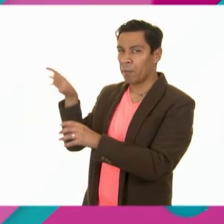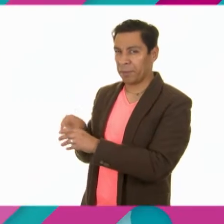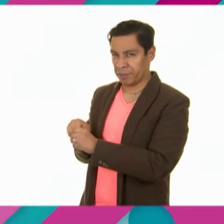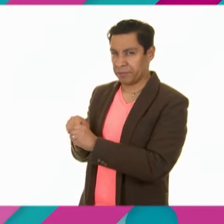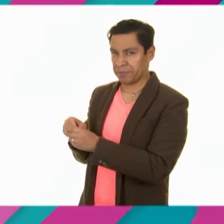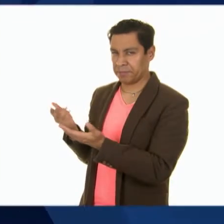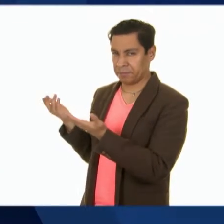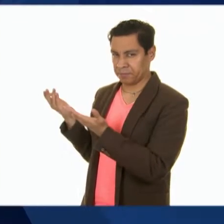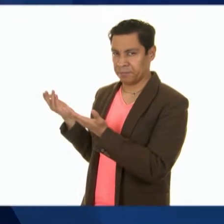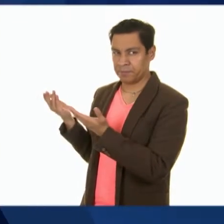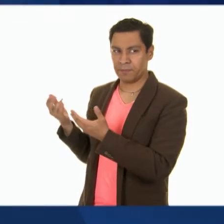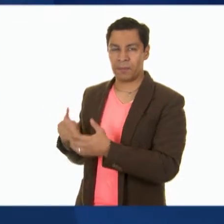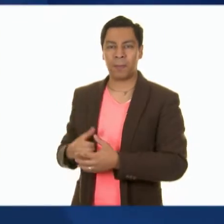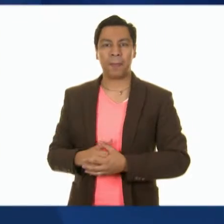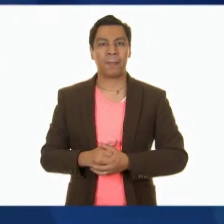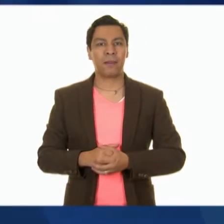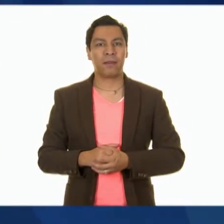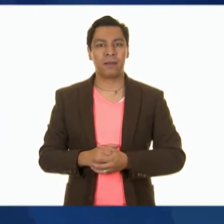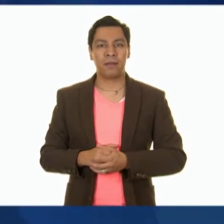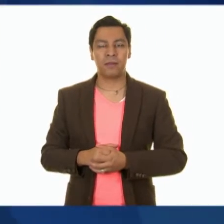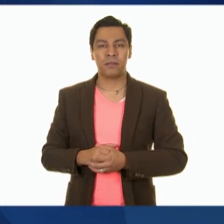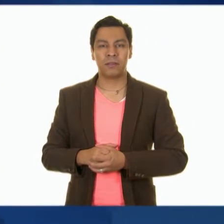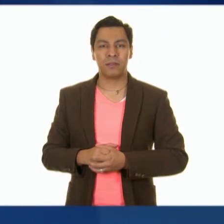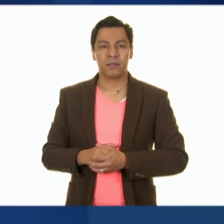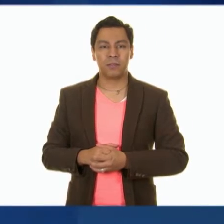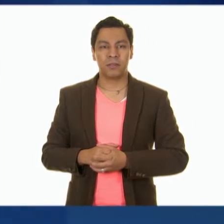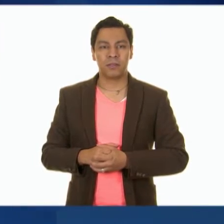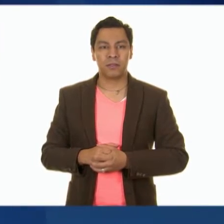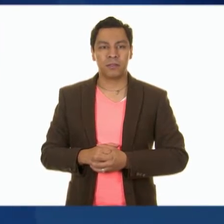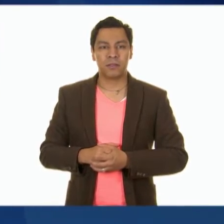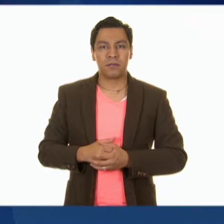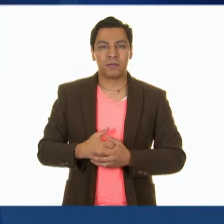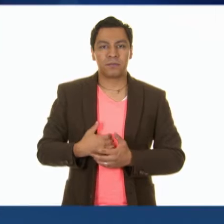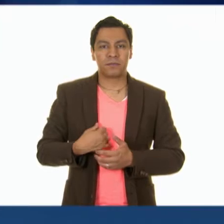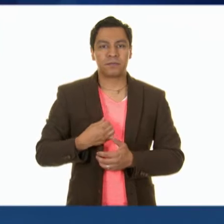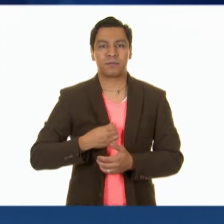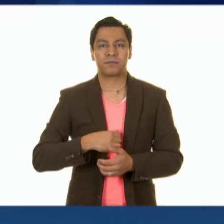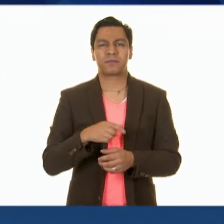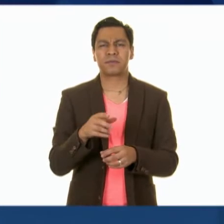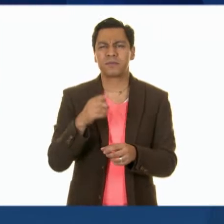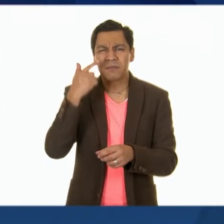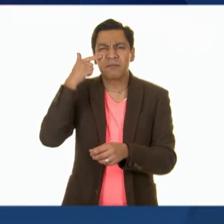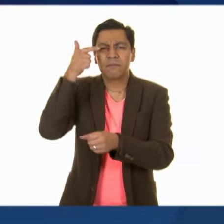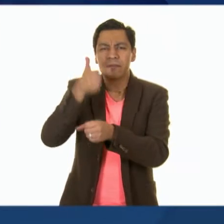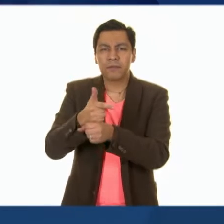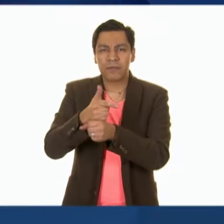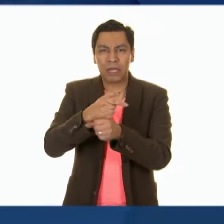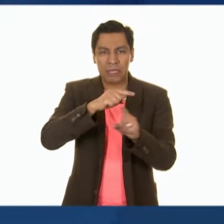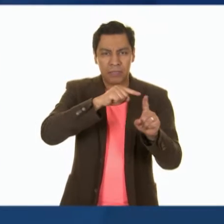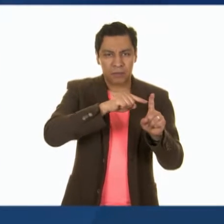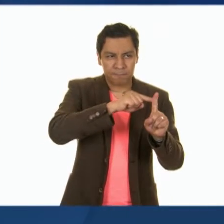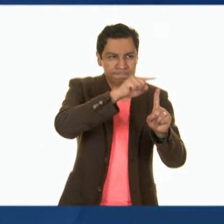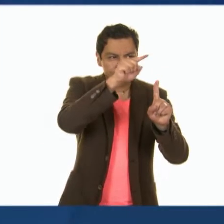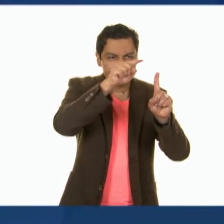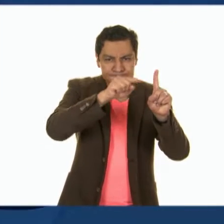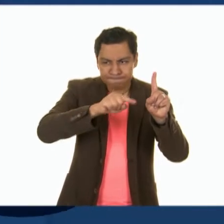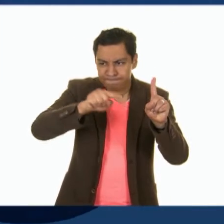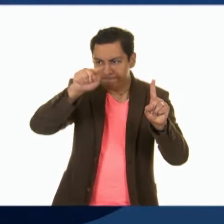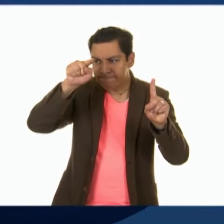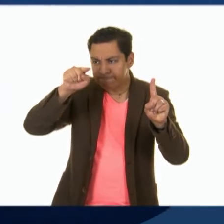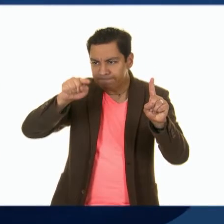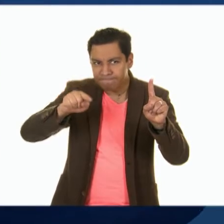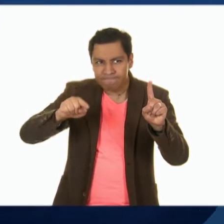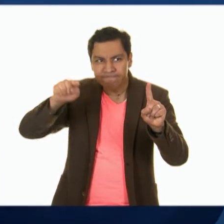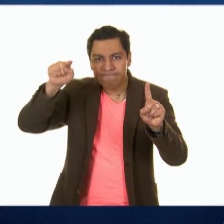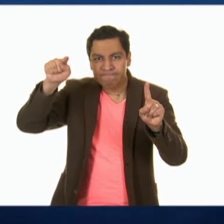notamos? A ver, maestra. Bueno, principalmente se ve una onda como un lazo de color rojo que empieza a